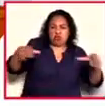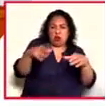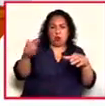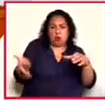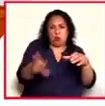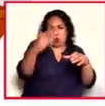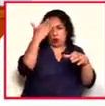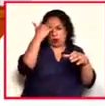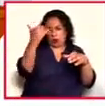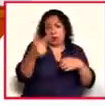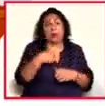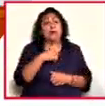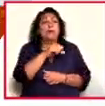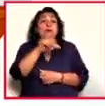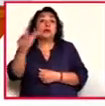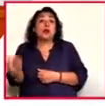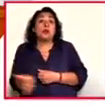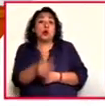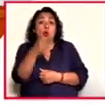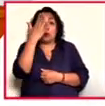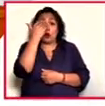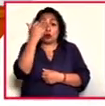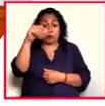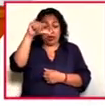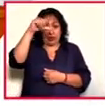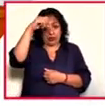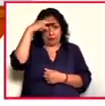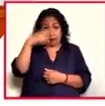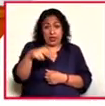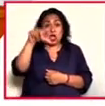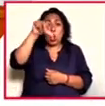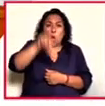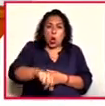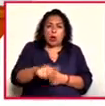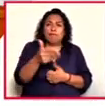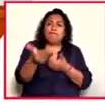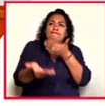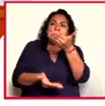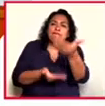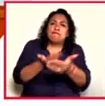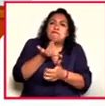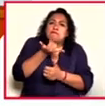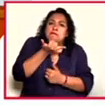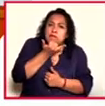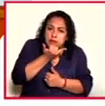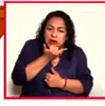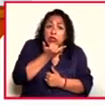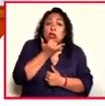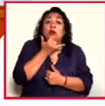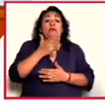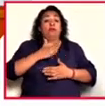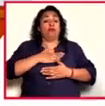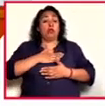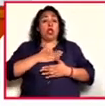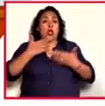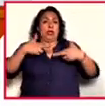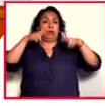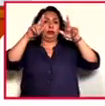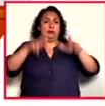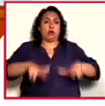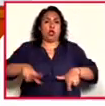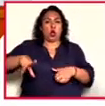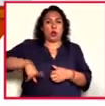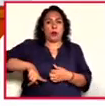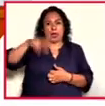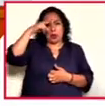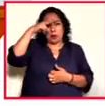de México, hoy le pedimos perdón en nombre del Estado mexicano por los